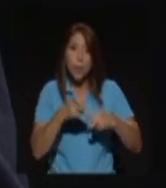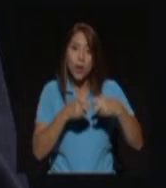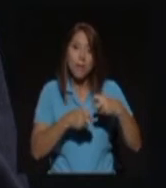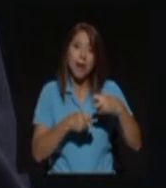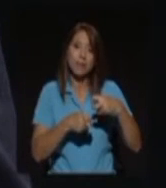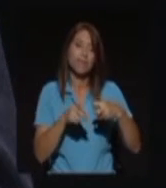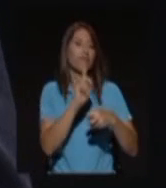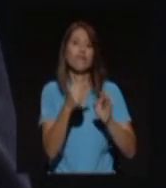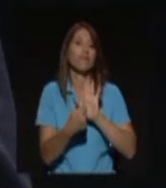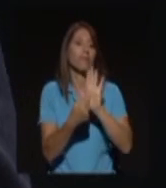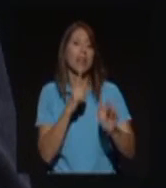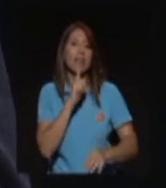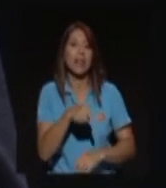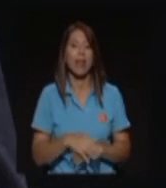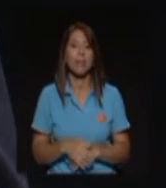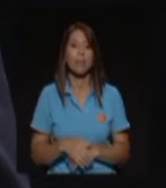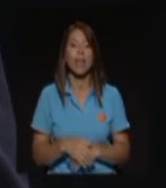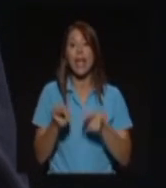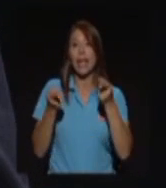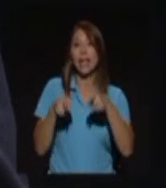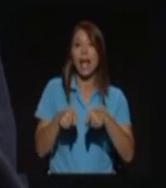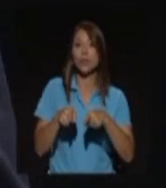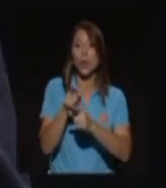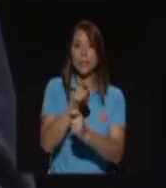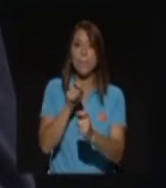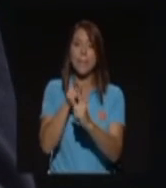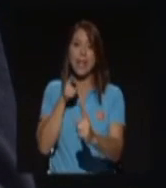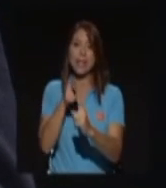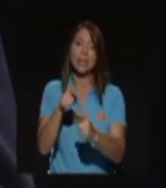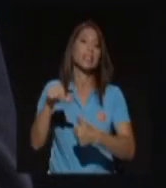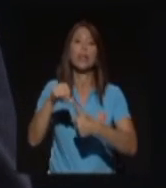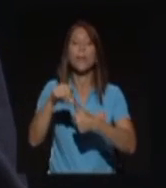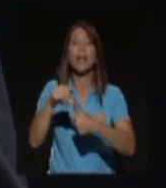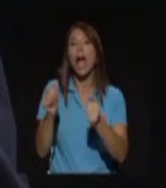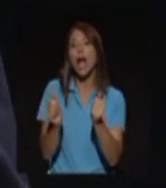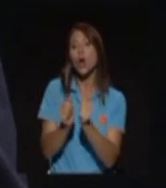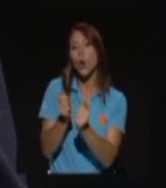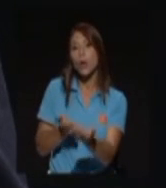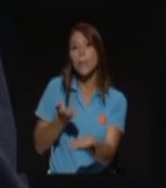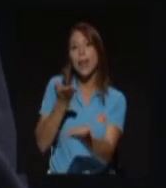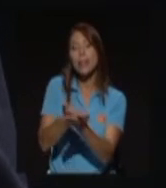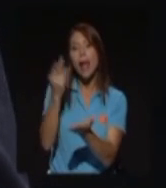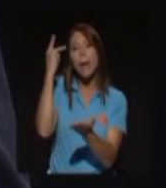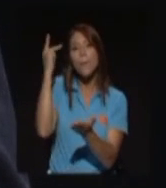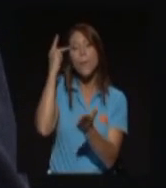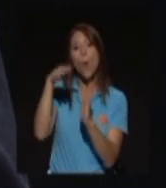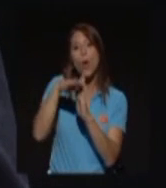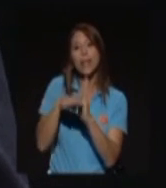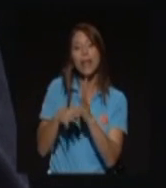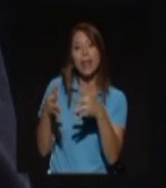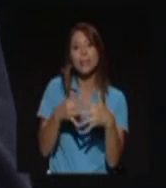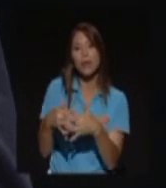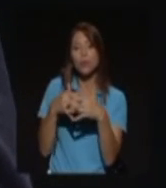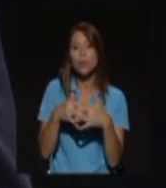reflejar la realidad. Ahora, en el caso concreto de Centroamérica, con lo que se plantea la política de Estados Unidos, me